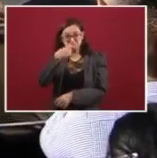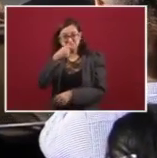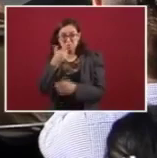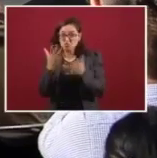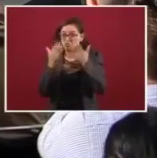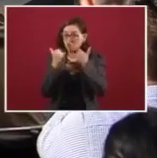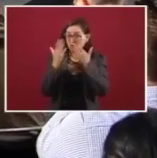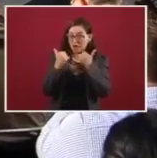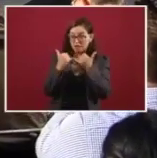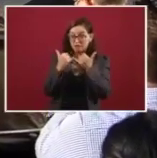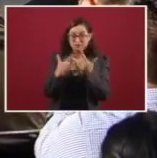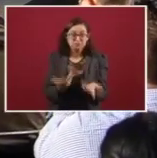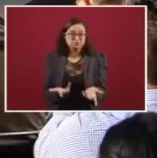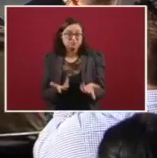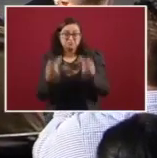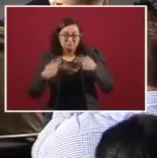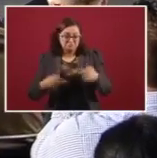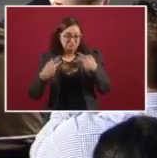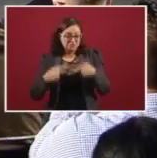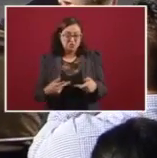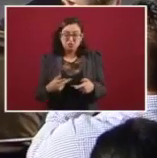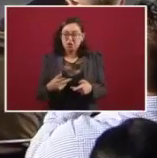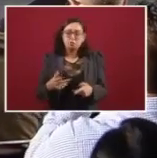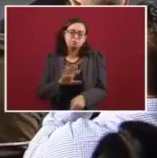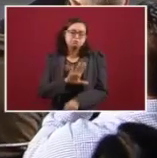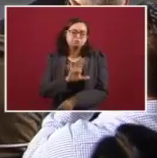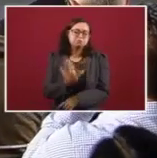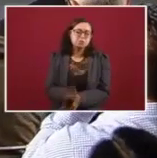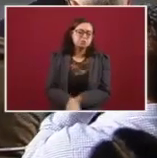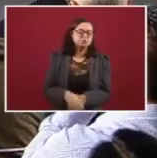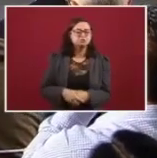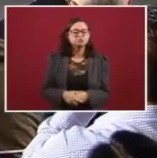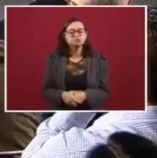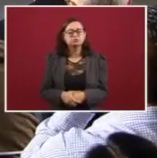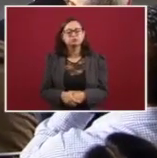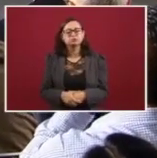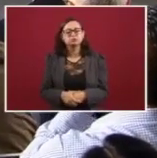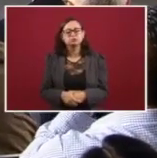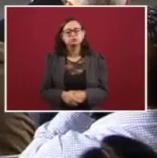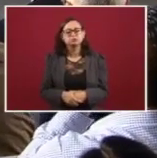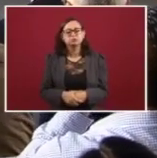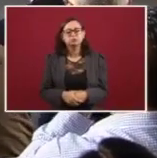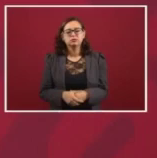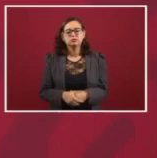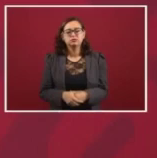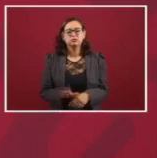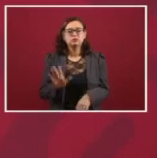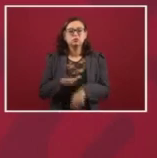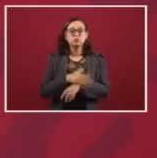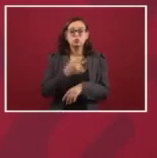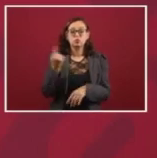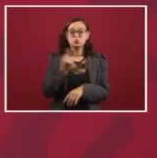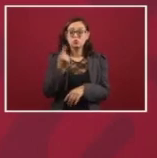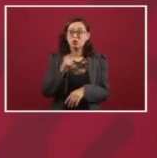no duran, no alcanzan a llegar, porque donde hay la atención,